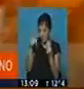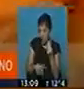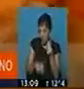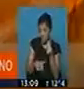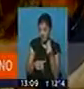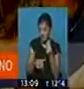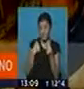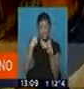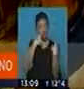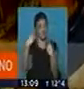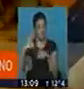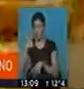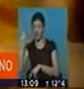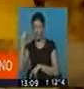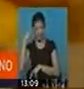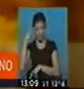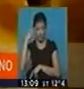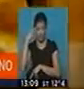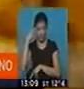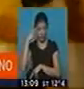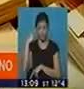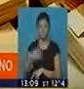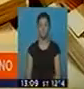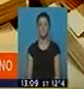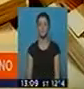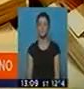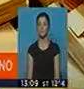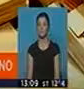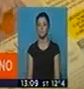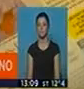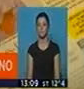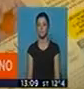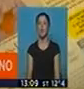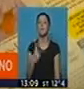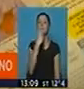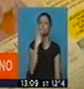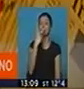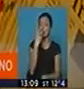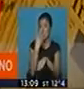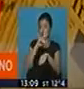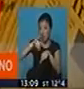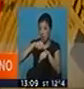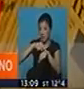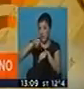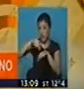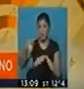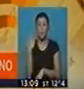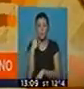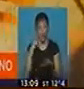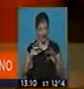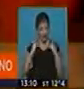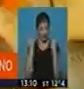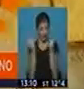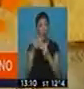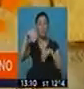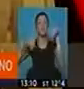son satisfactorios para nosotros. A menos de 24 horas de conocerse el resultado de las elecciones